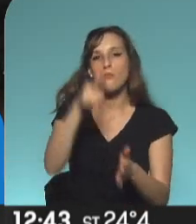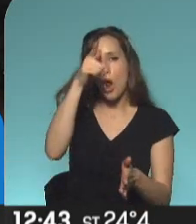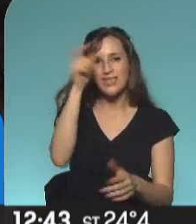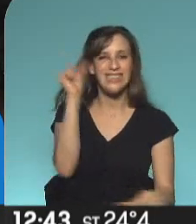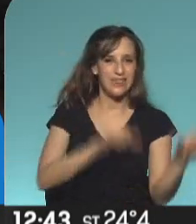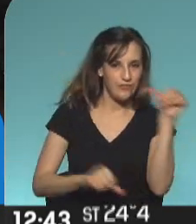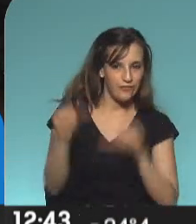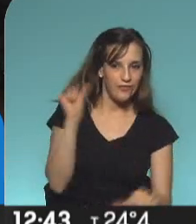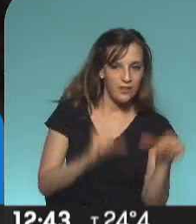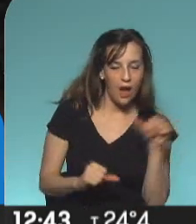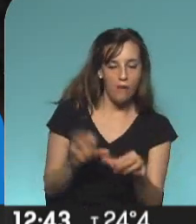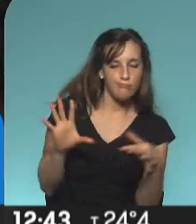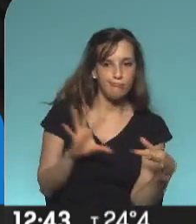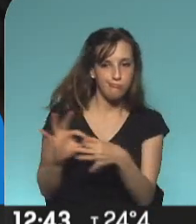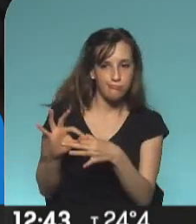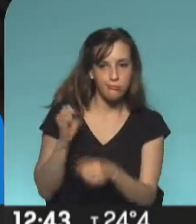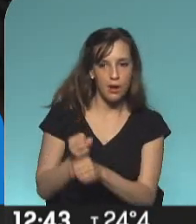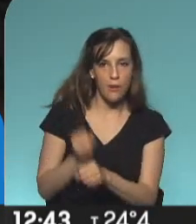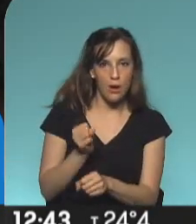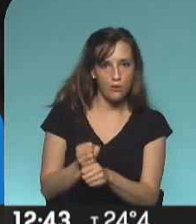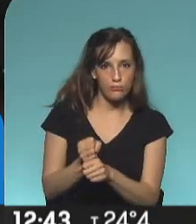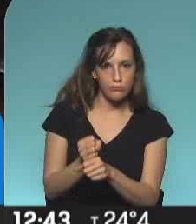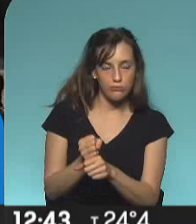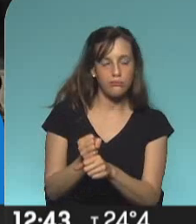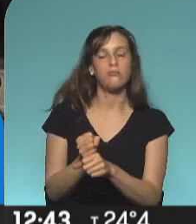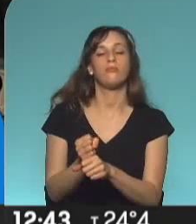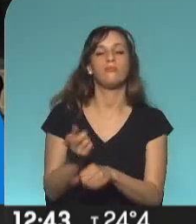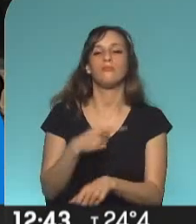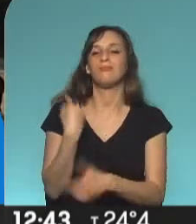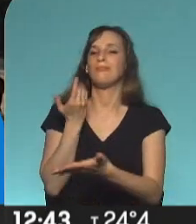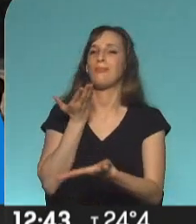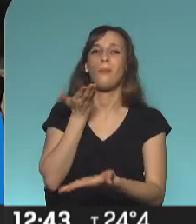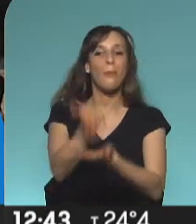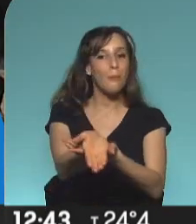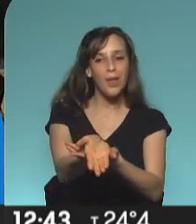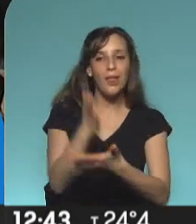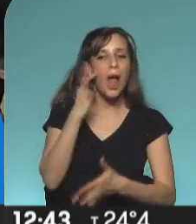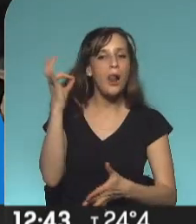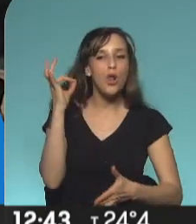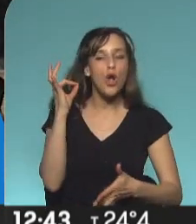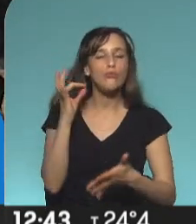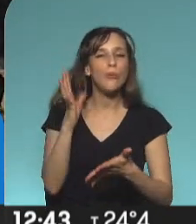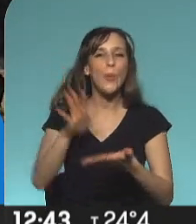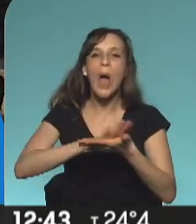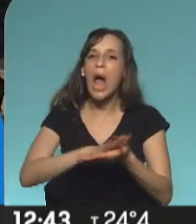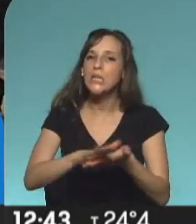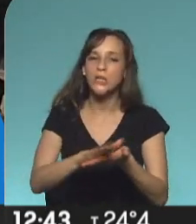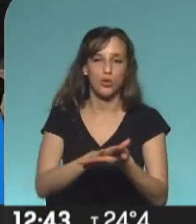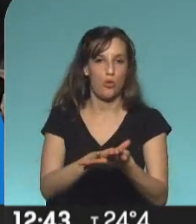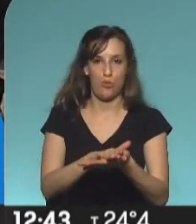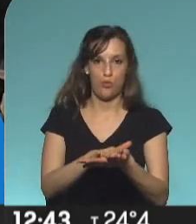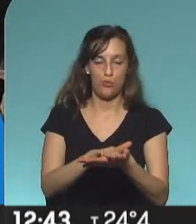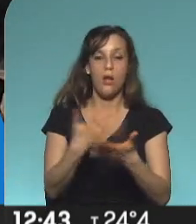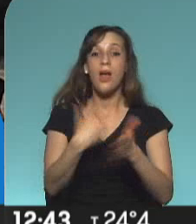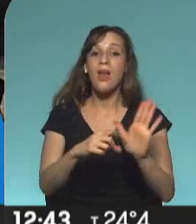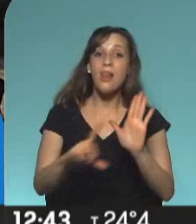científica. Lo que le pedimos a nuestra fuerza es algo muy simple y sencillo. Dentro de la